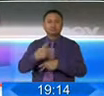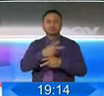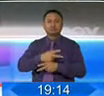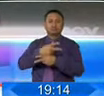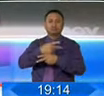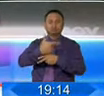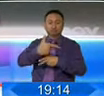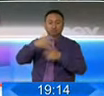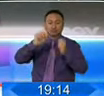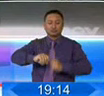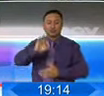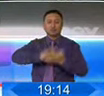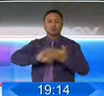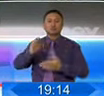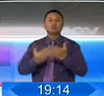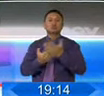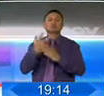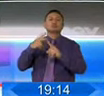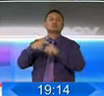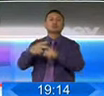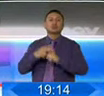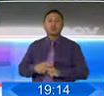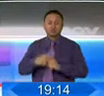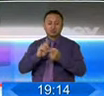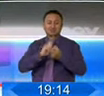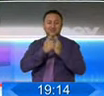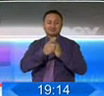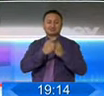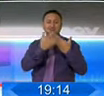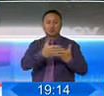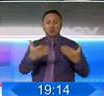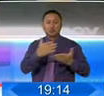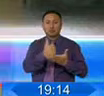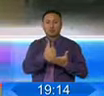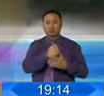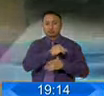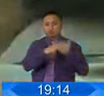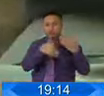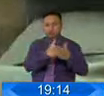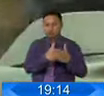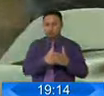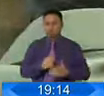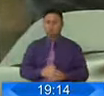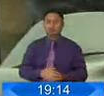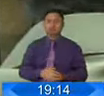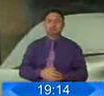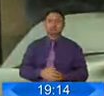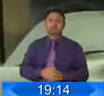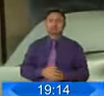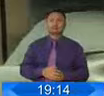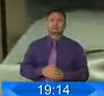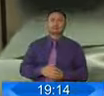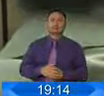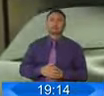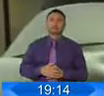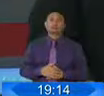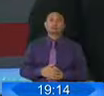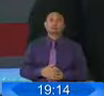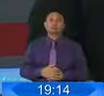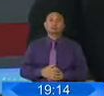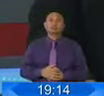concejales para la aprobación de este crédito, que se traducirá en obras de beneficio para todos. Informó Patricia